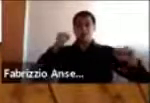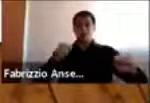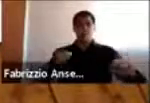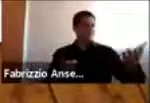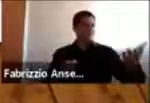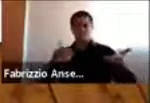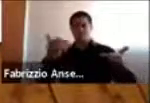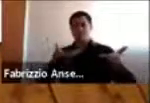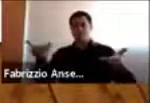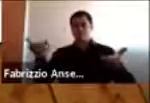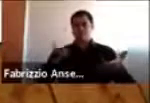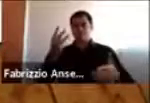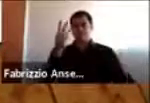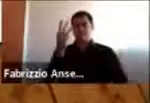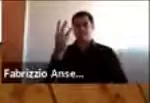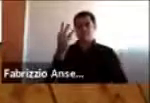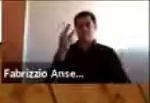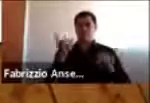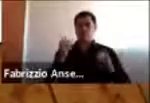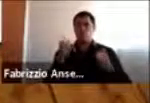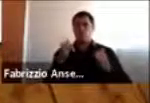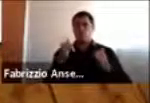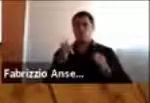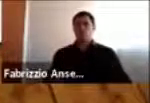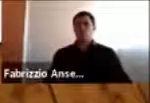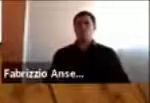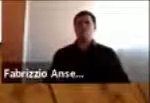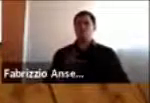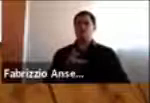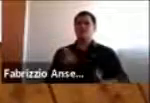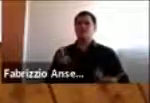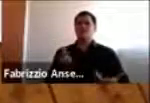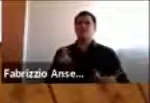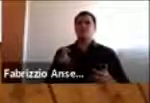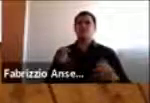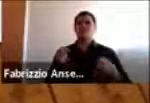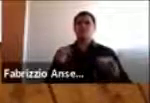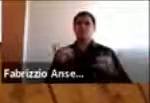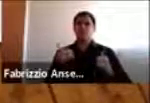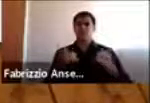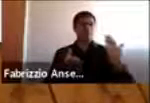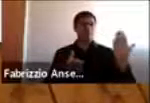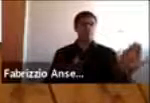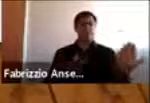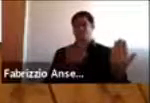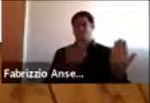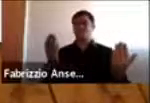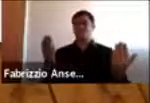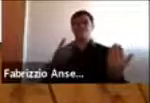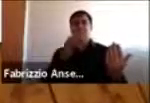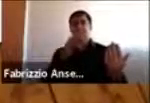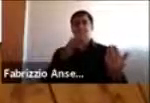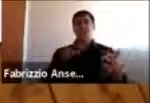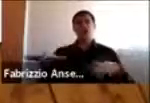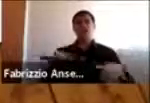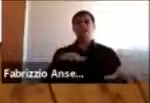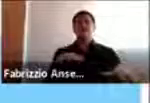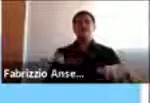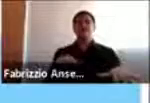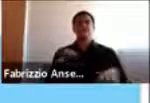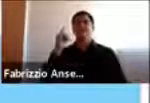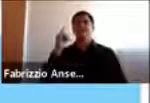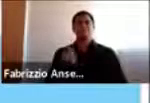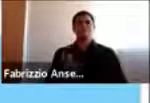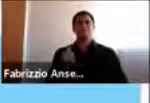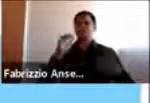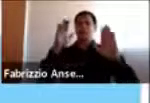en realidad son las gráficas en la forma gráfica en la que se presentan porque la actividad es siempre la misma y